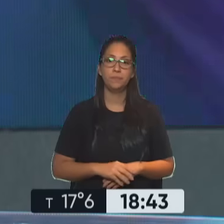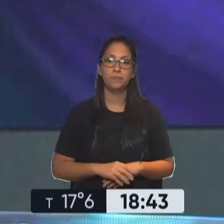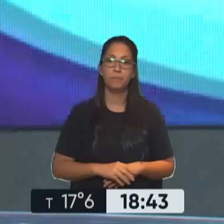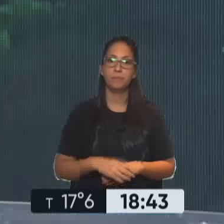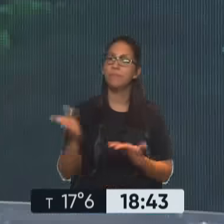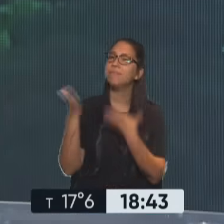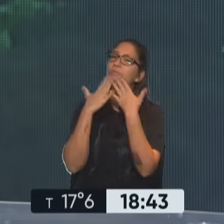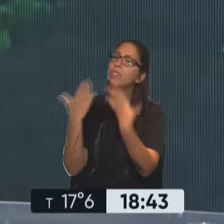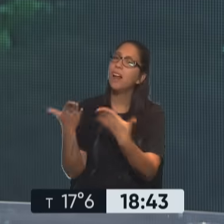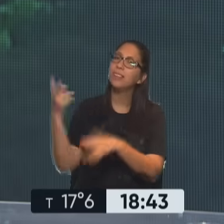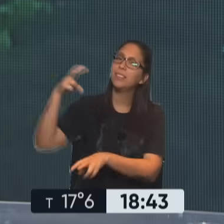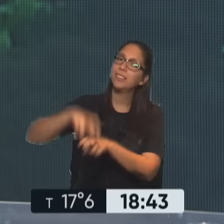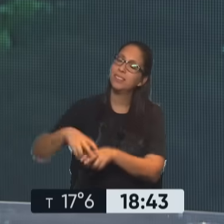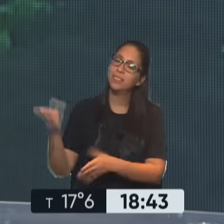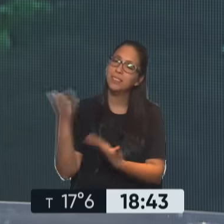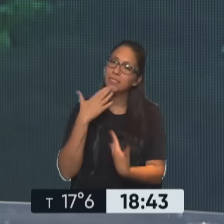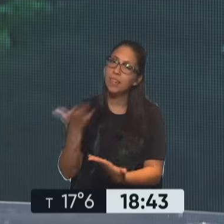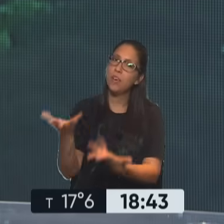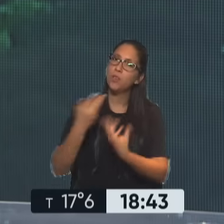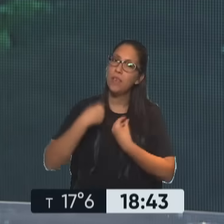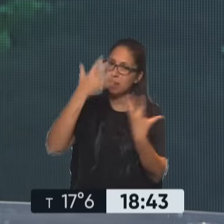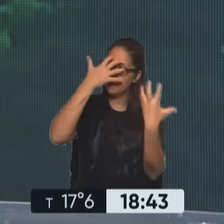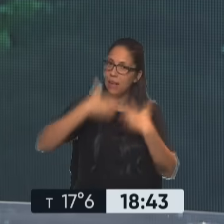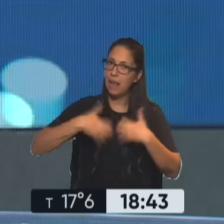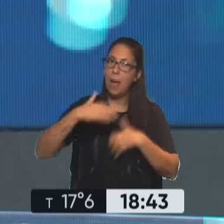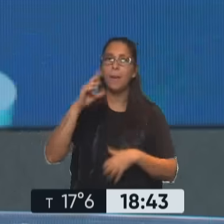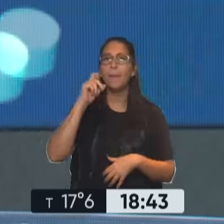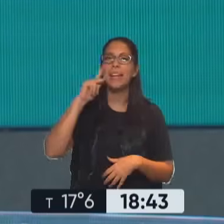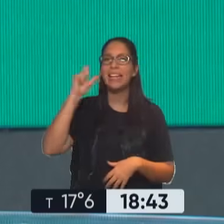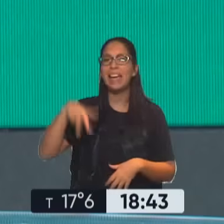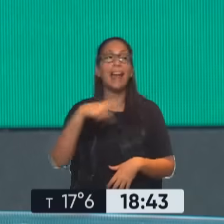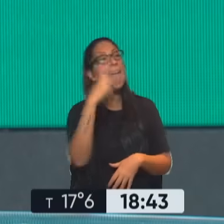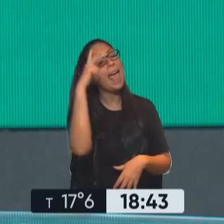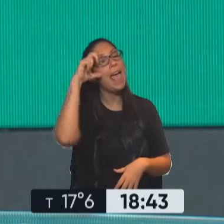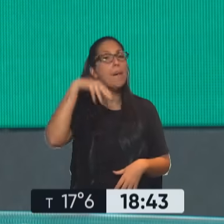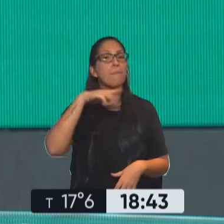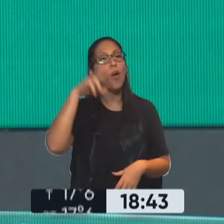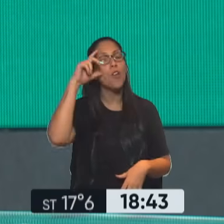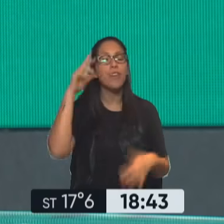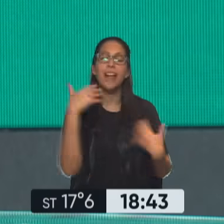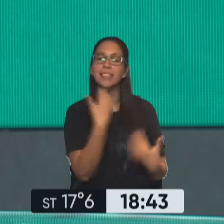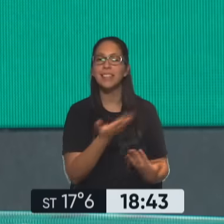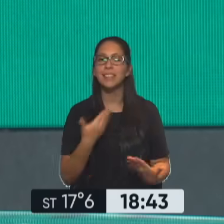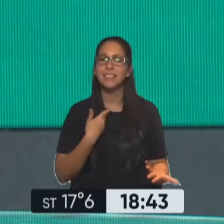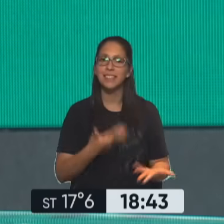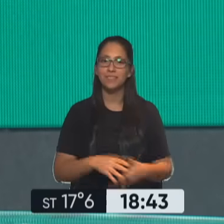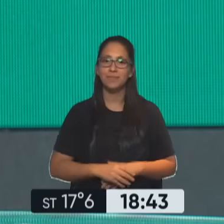Vilker, gracias. Nos ayudas a pensar. Y gracias por el permiso. Gracias, querido